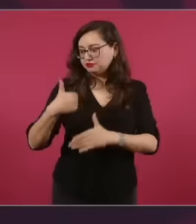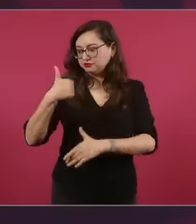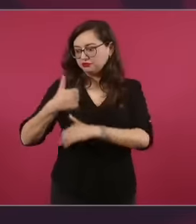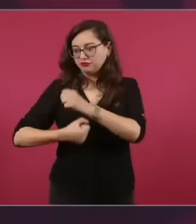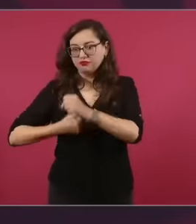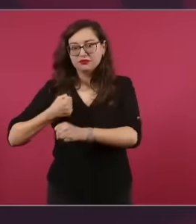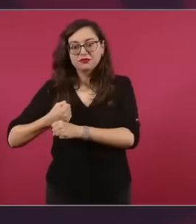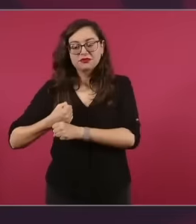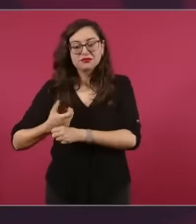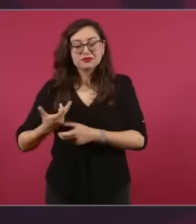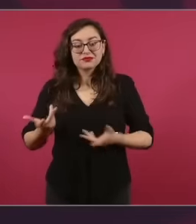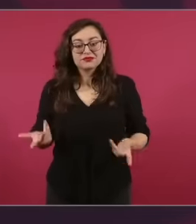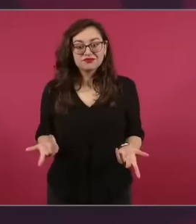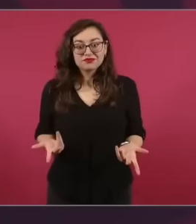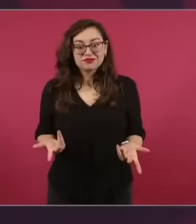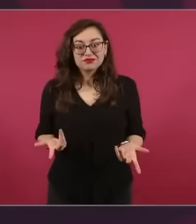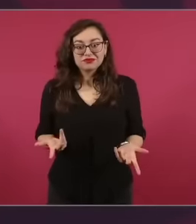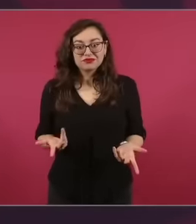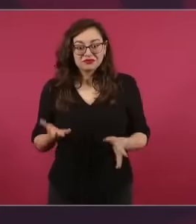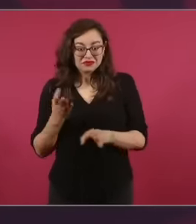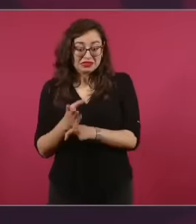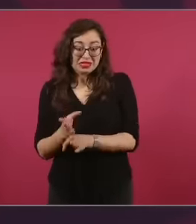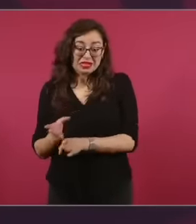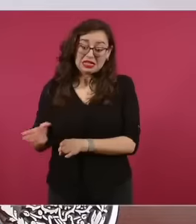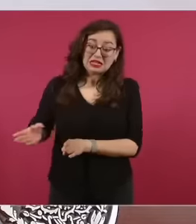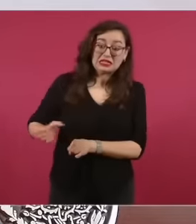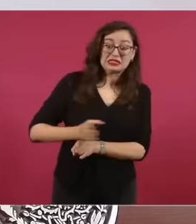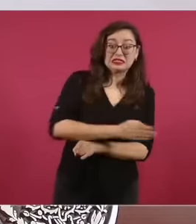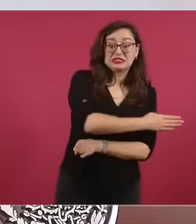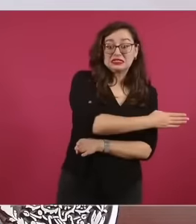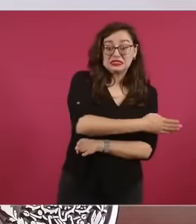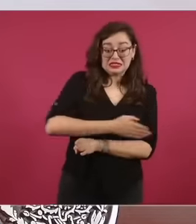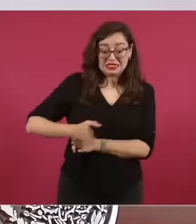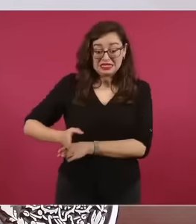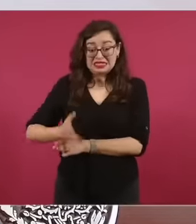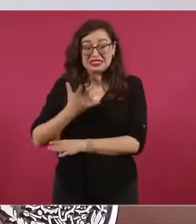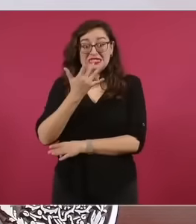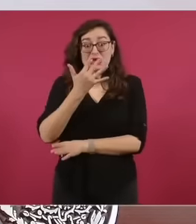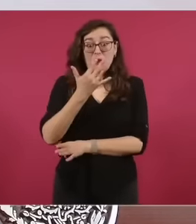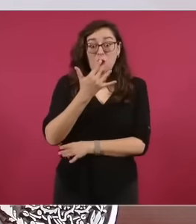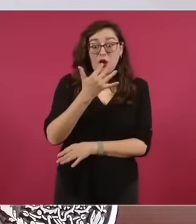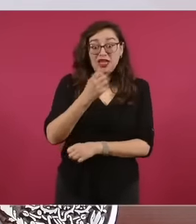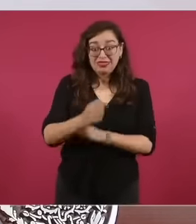50 años que no se veía que en el sexenio